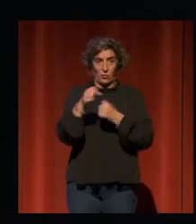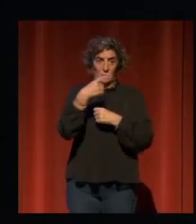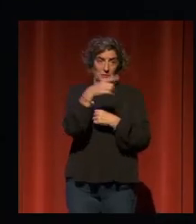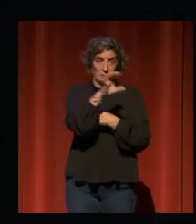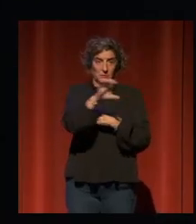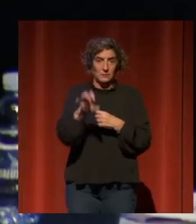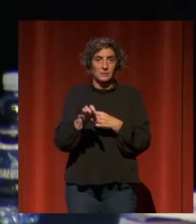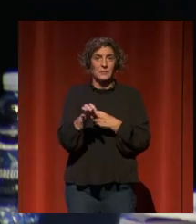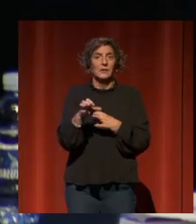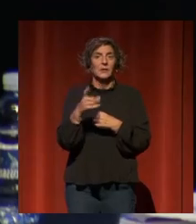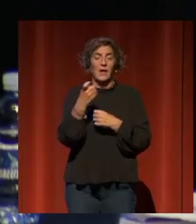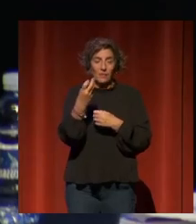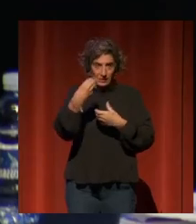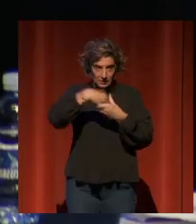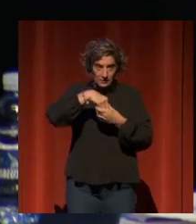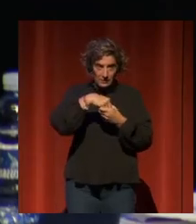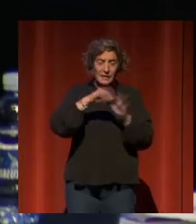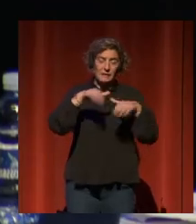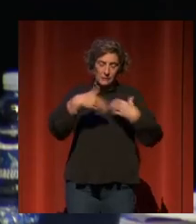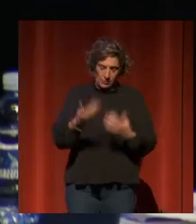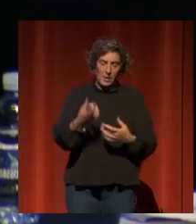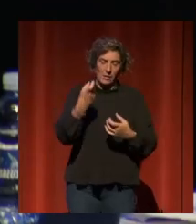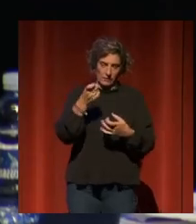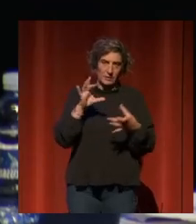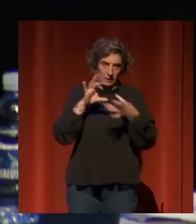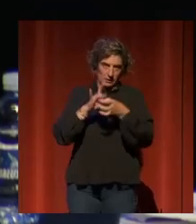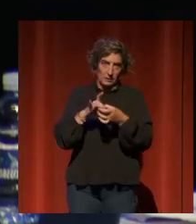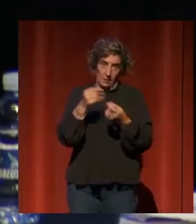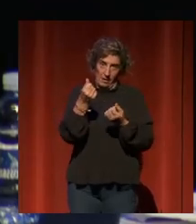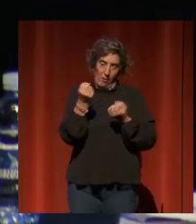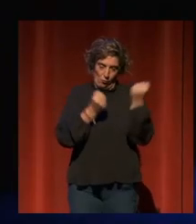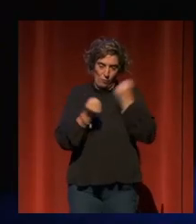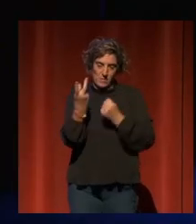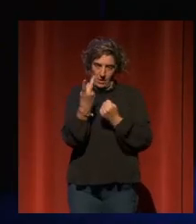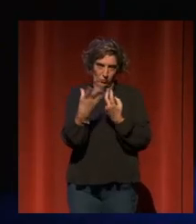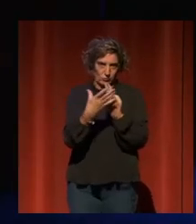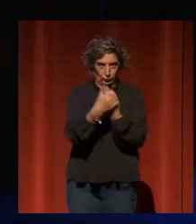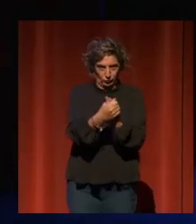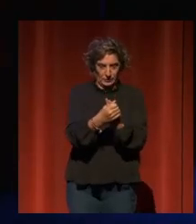que tiene que ver con contenidos pero también tiene que ver con economía